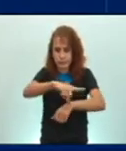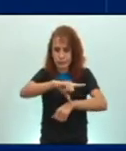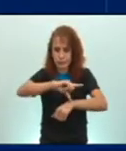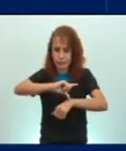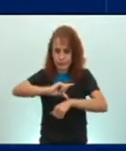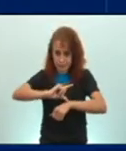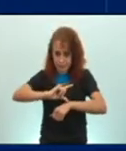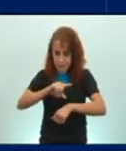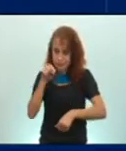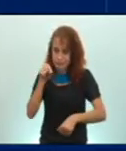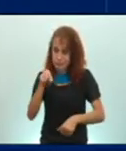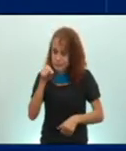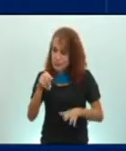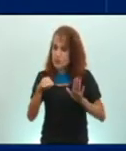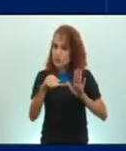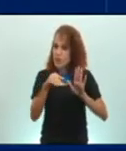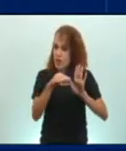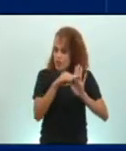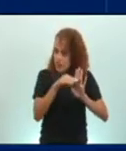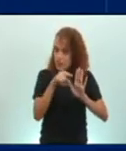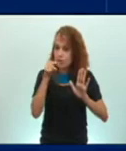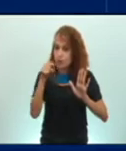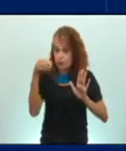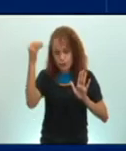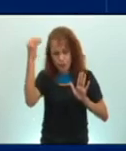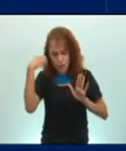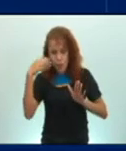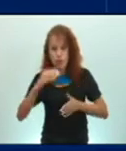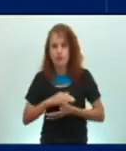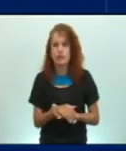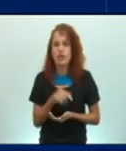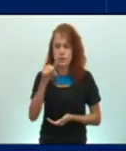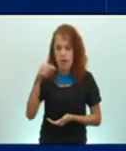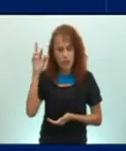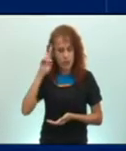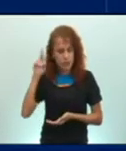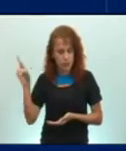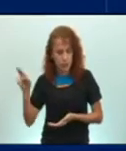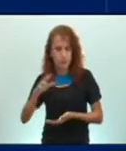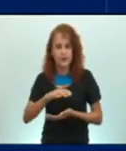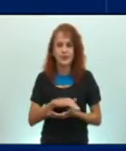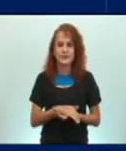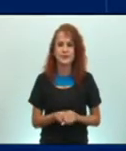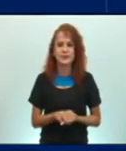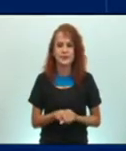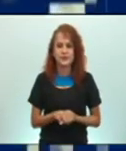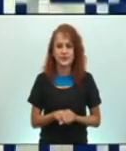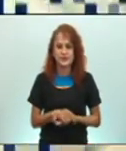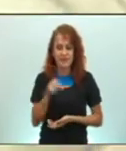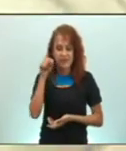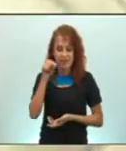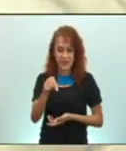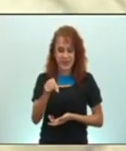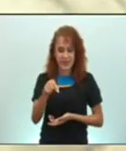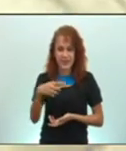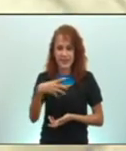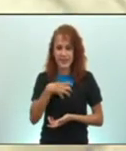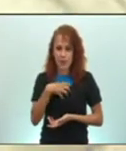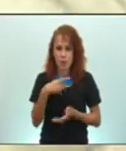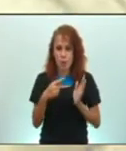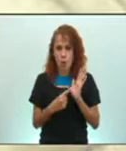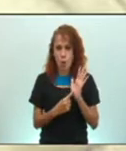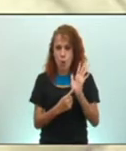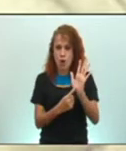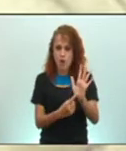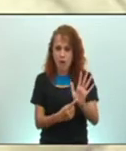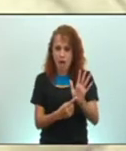del reloj. Ese es un elemento que ustedes conocen y que estamos recordando en el día de hoy. Aquí tenemos una